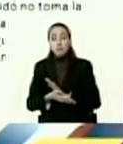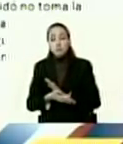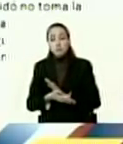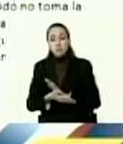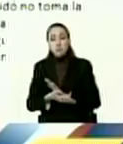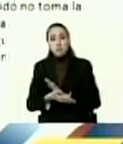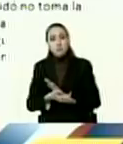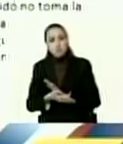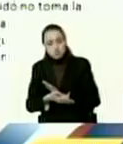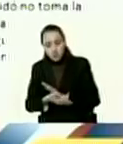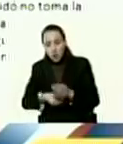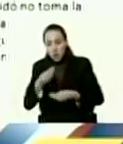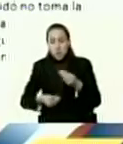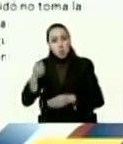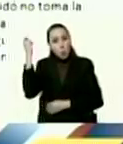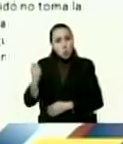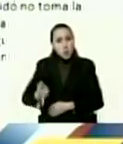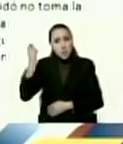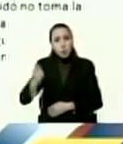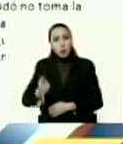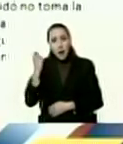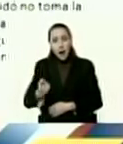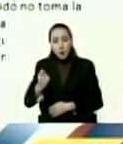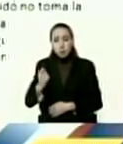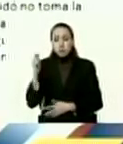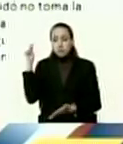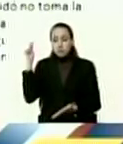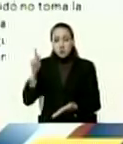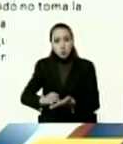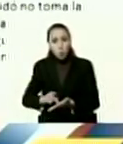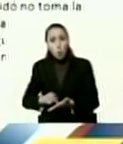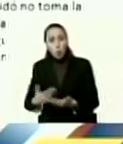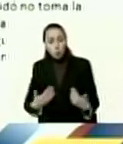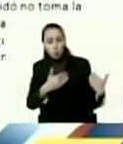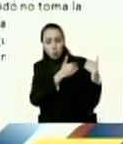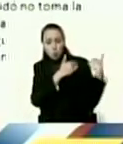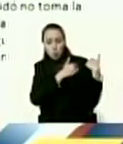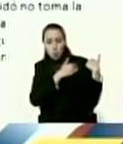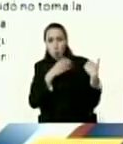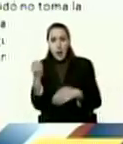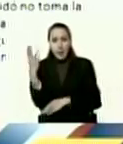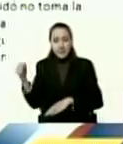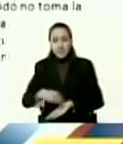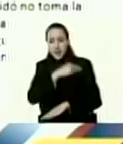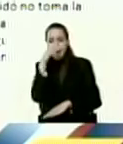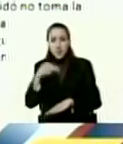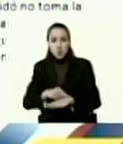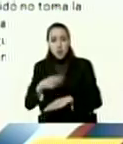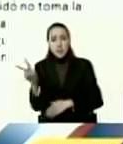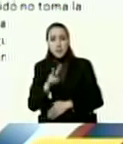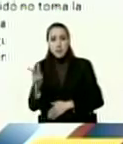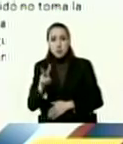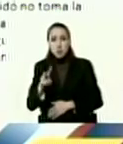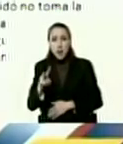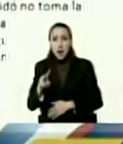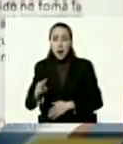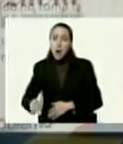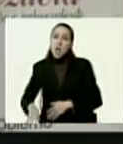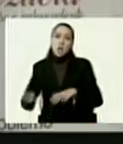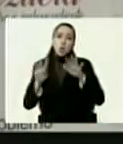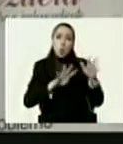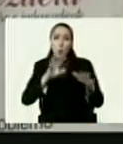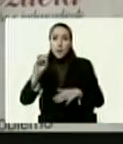autoestablecido de un diputado que llegó a ese cargo en el Congreso, en la Asamblea Nacional de Venezuela, con 90.000